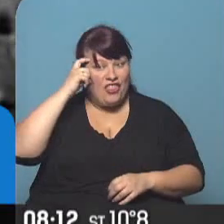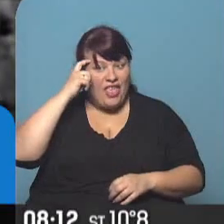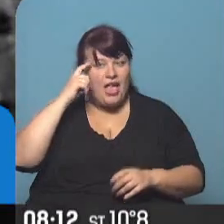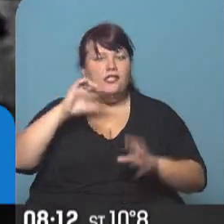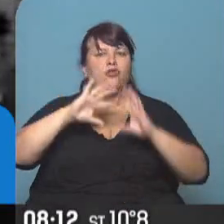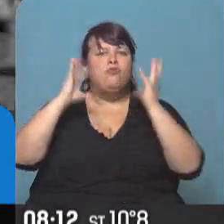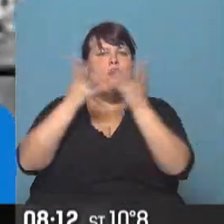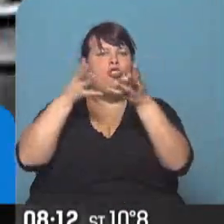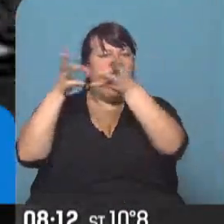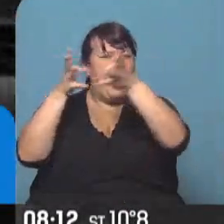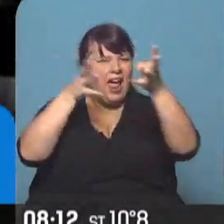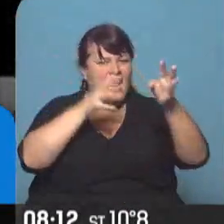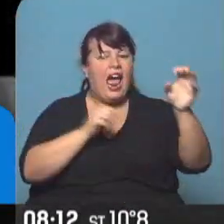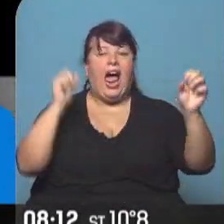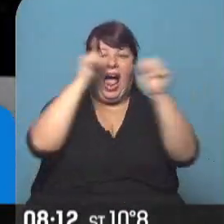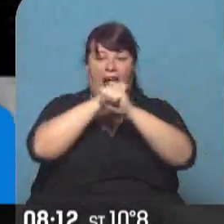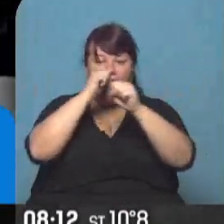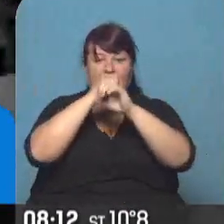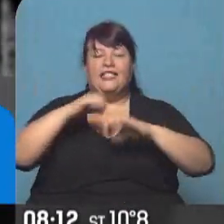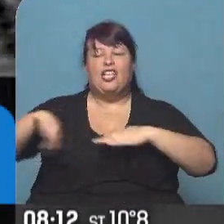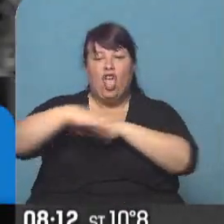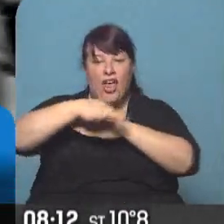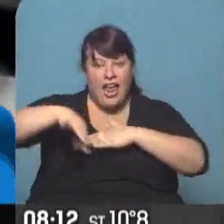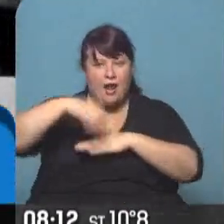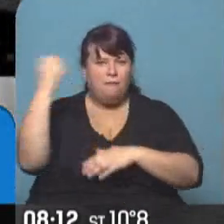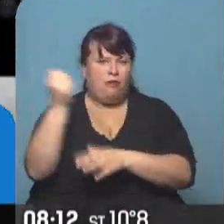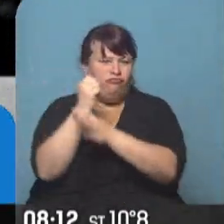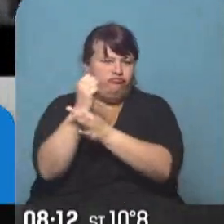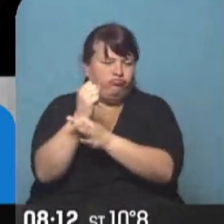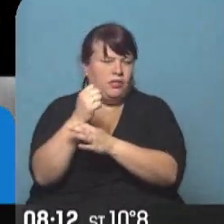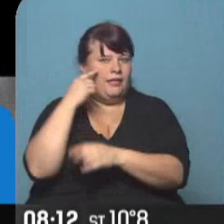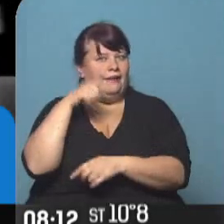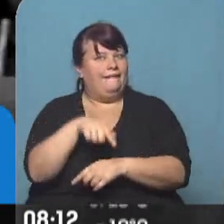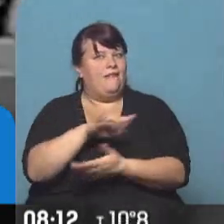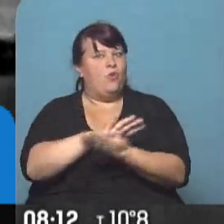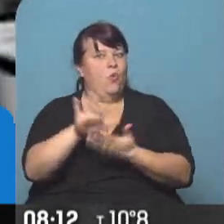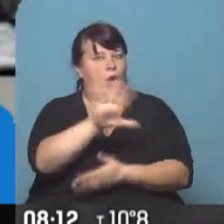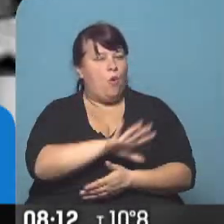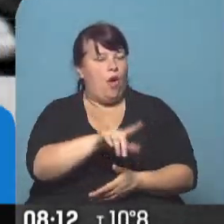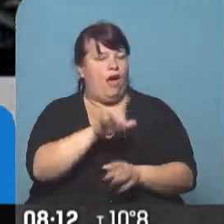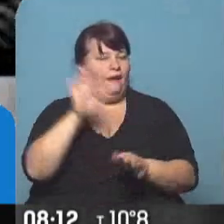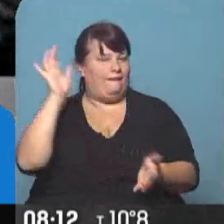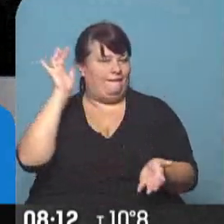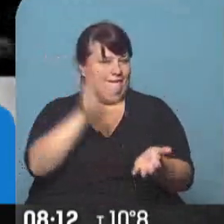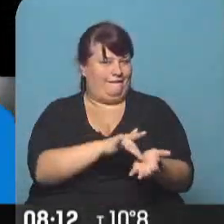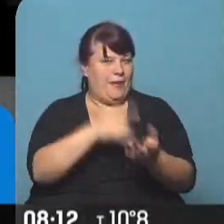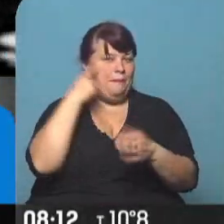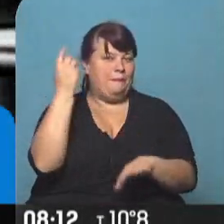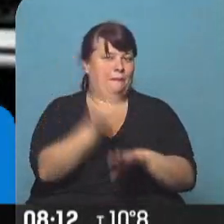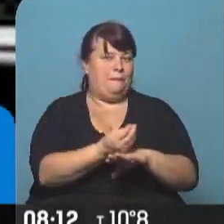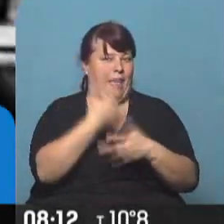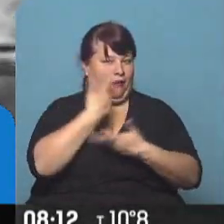sumido en la guerra, los arquitectos e ingenieros más renombrados miraban al nuevo continente como un lugar para ejercer